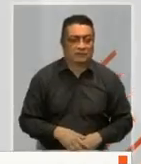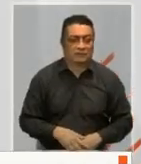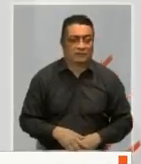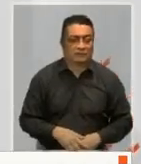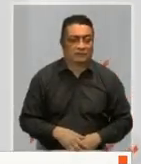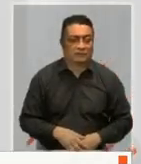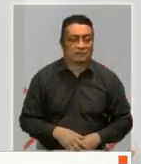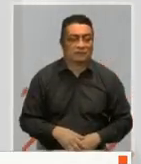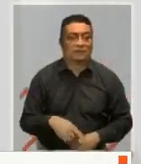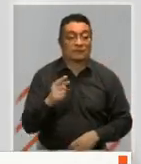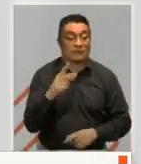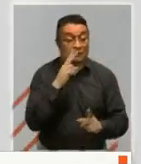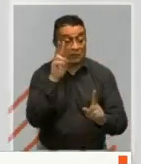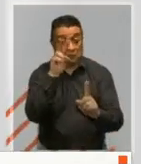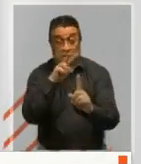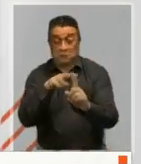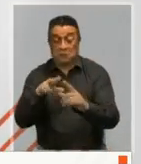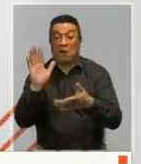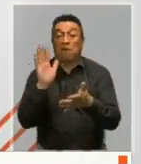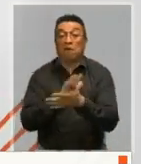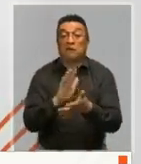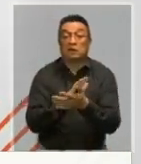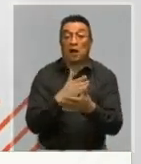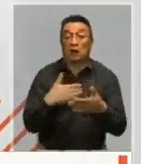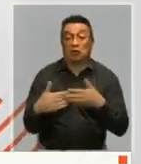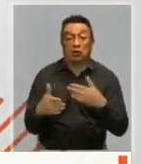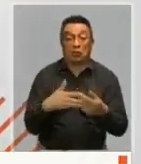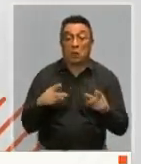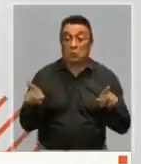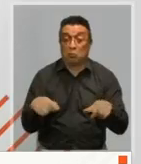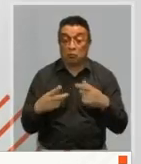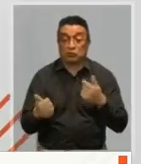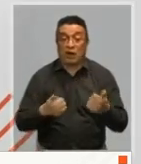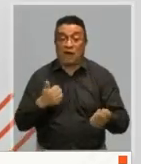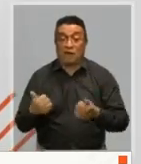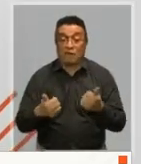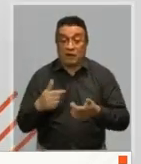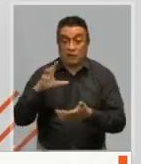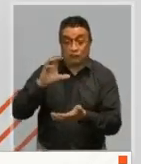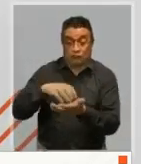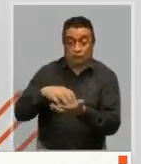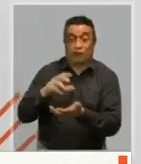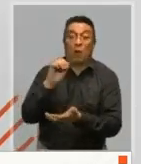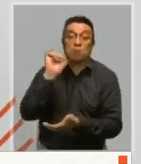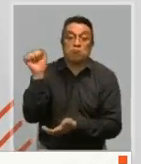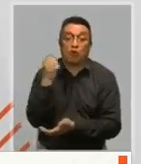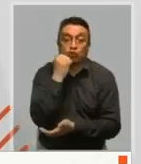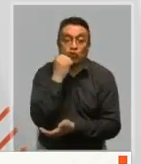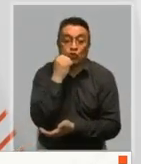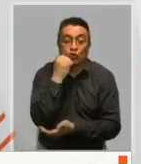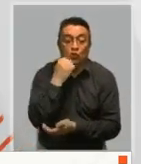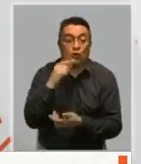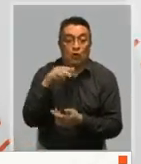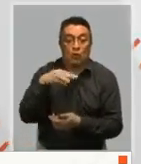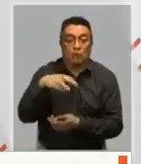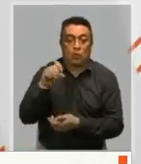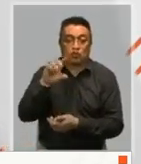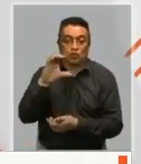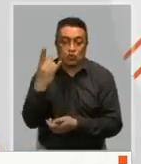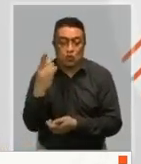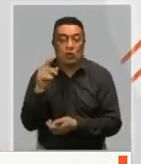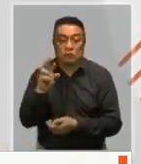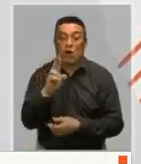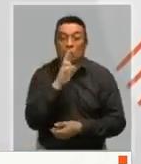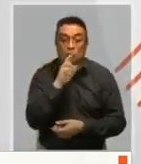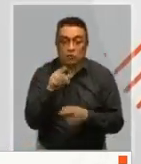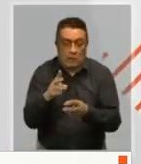A simple vista, una fiesta común, música y baile en una discoteca de Moscú. La gran diferencia es que Rusia es un país en